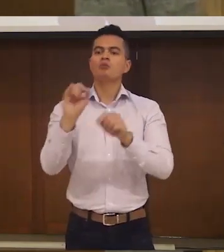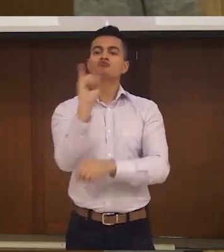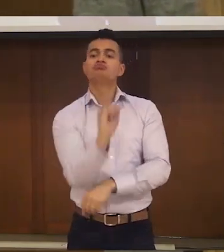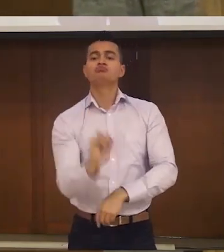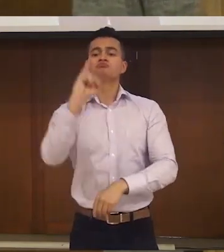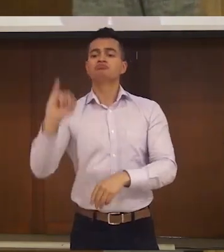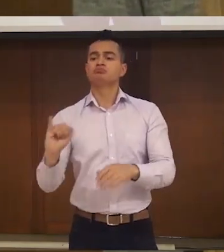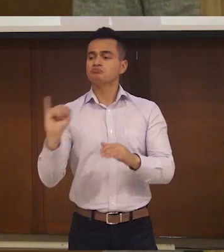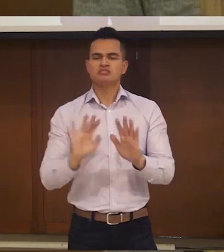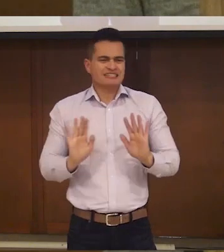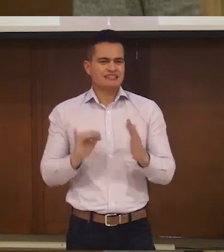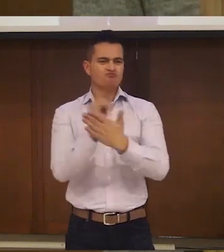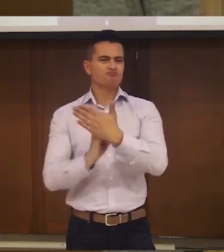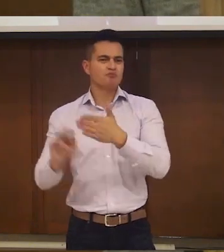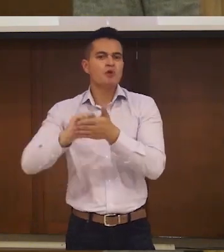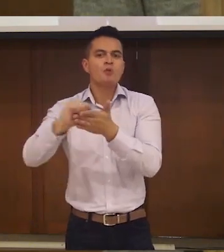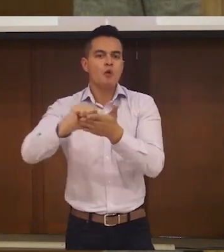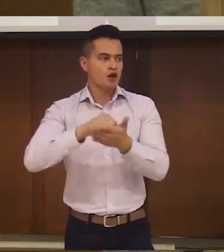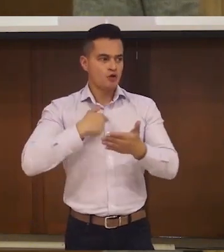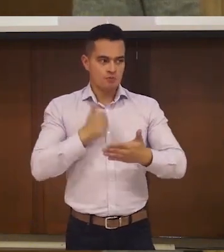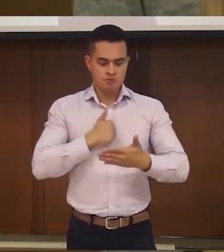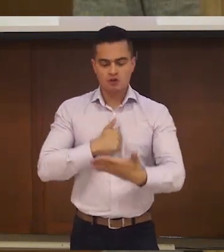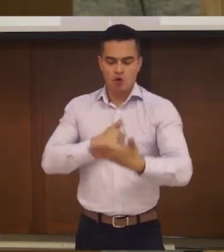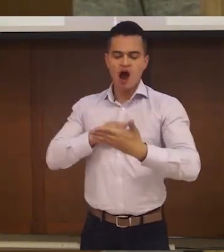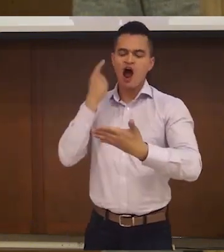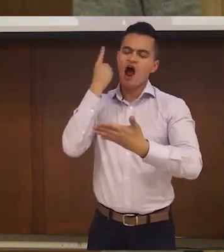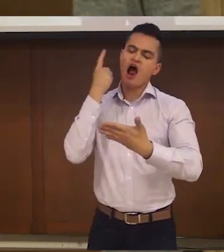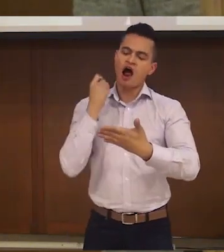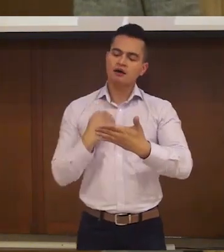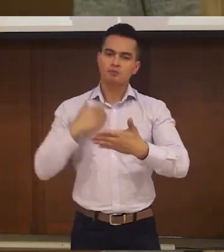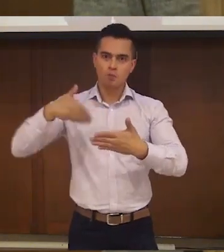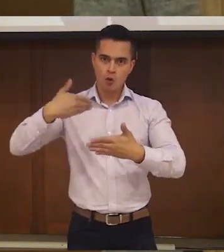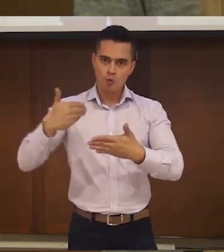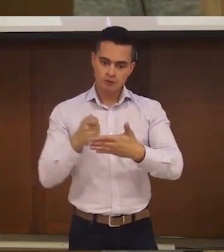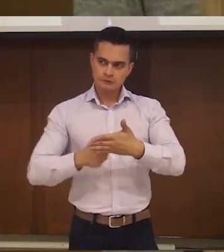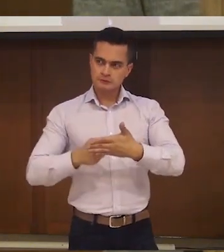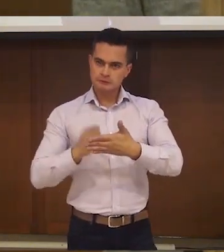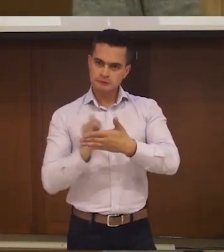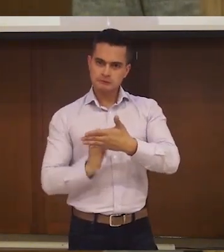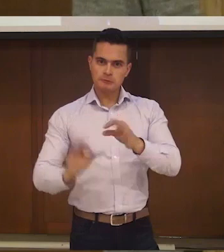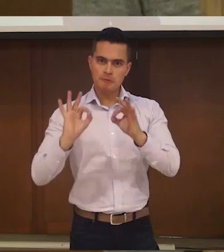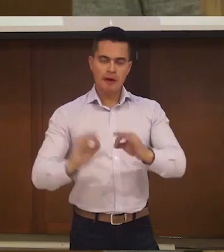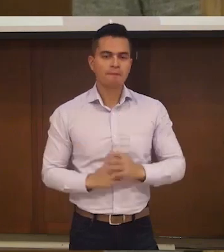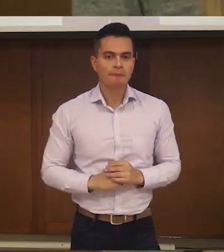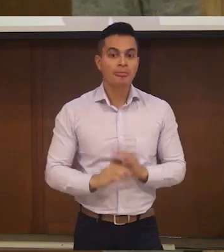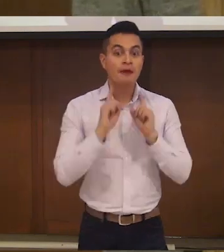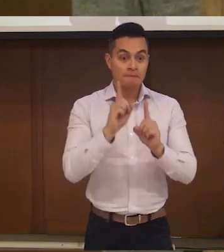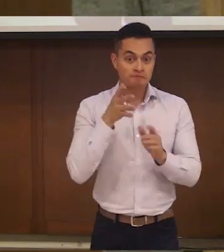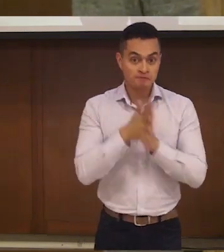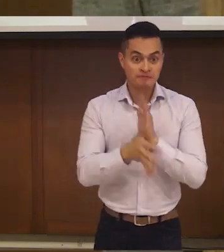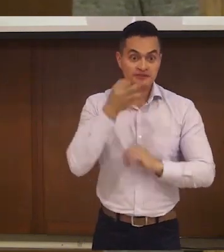bultos, porque yo me entiendo con esto y en general, en el mundo